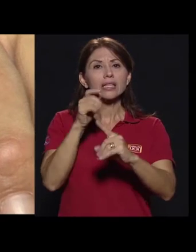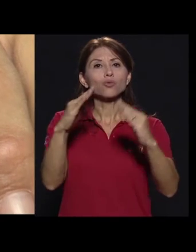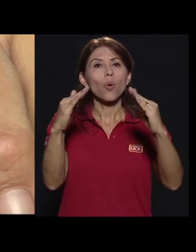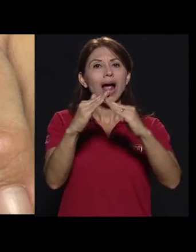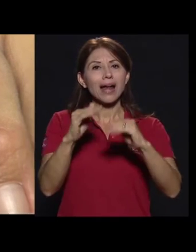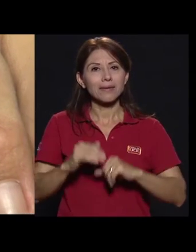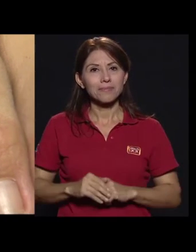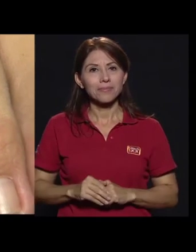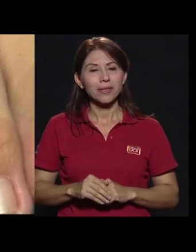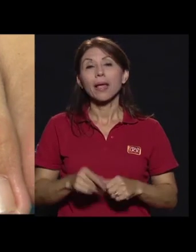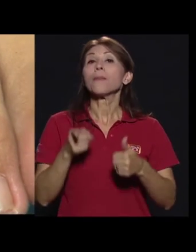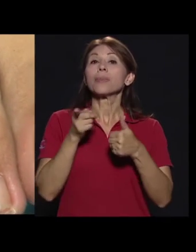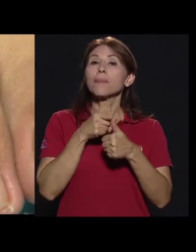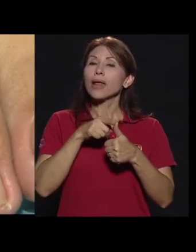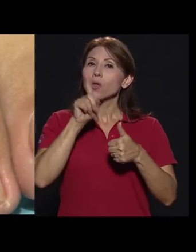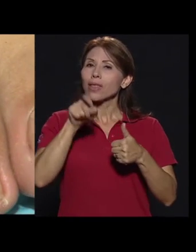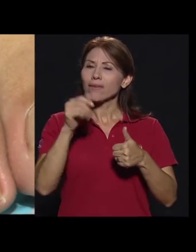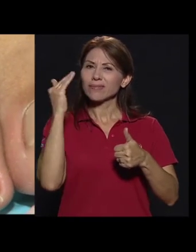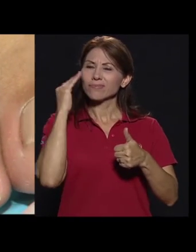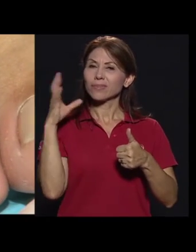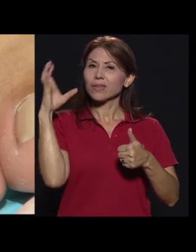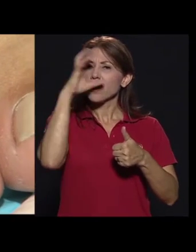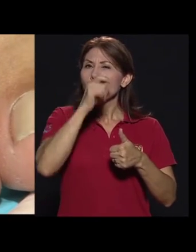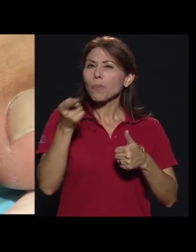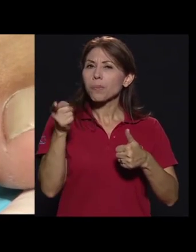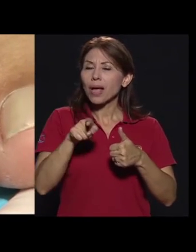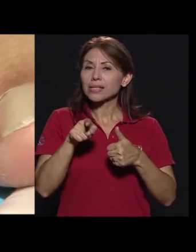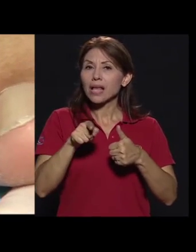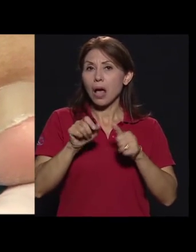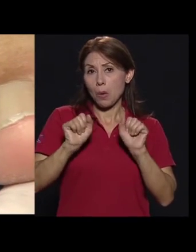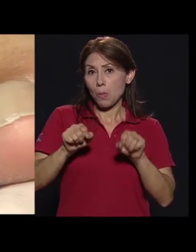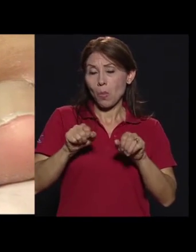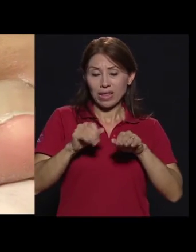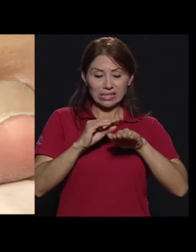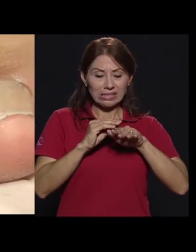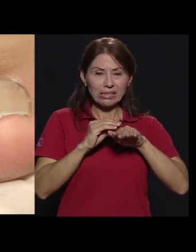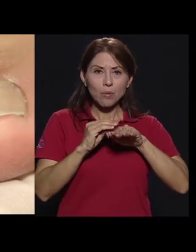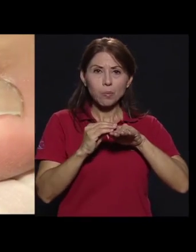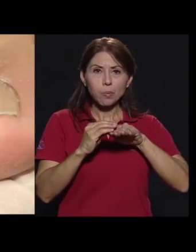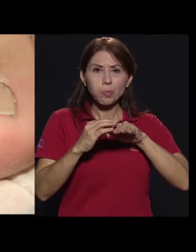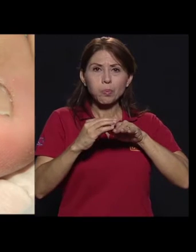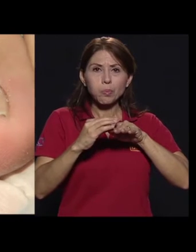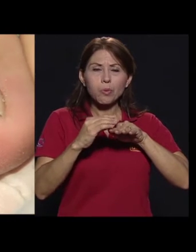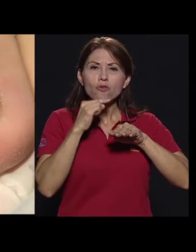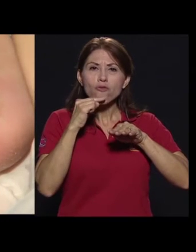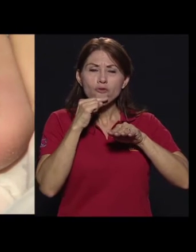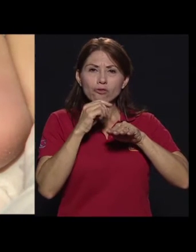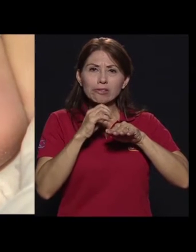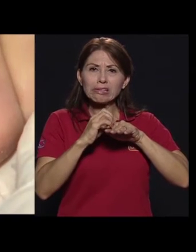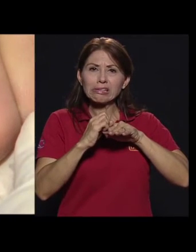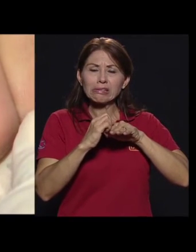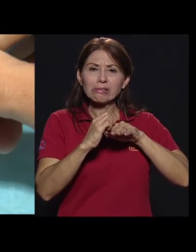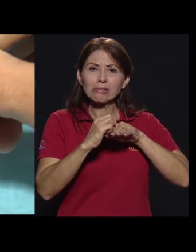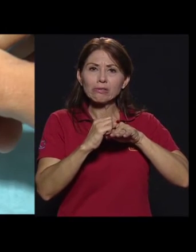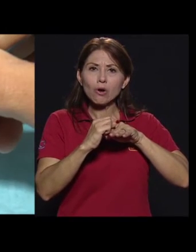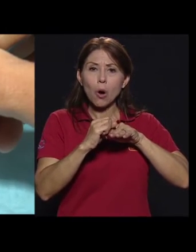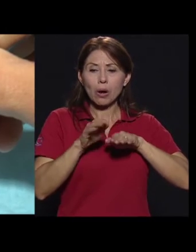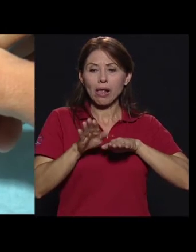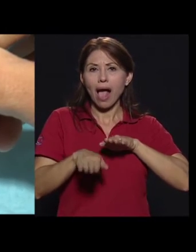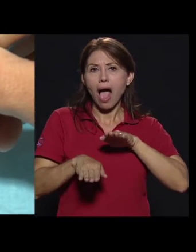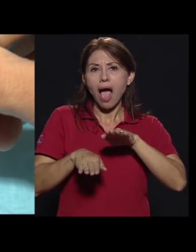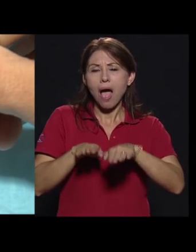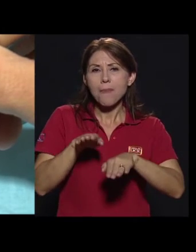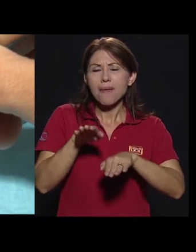El primer paso es identificar sus síntomas, que pueden ser inflamación, picor, enrojecimiento de la piel, o